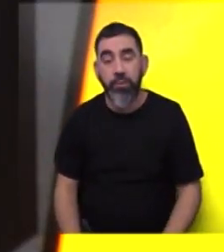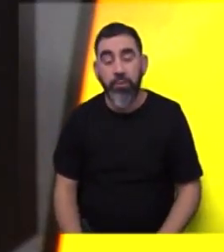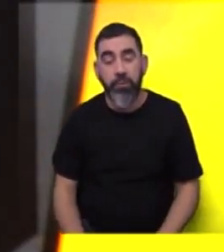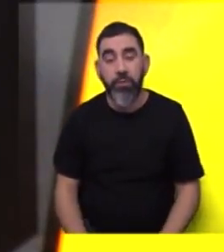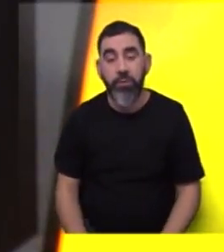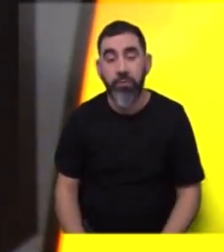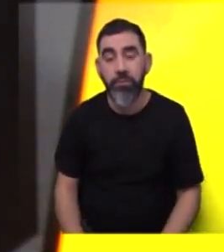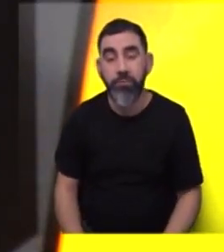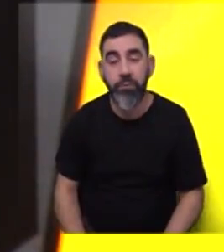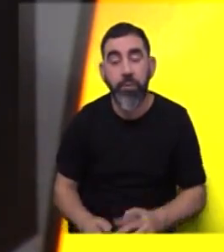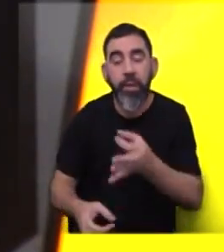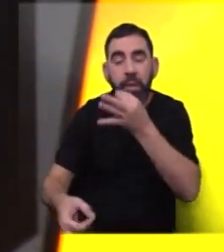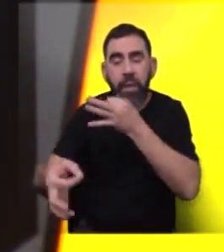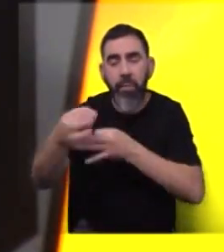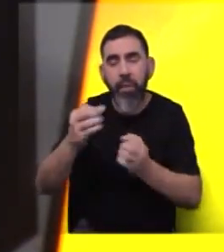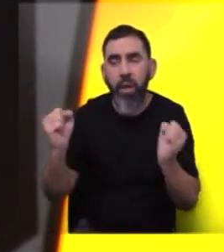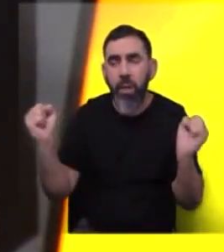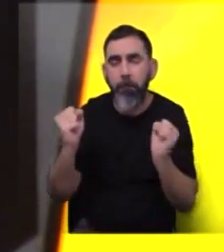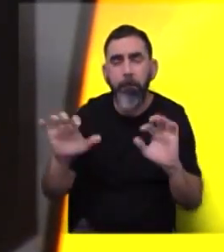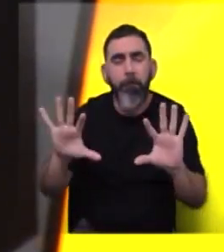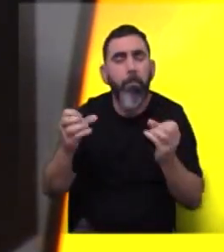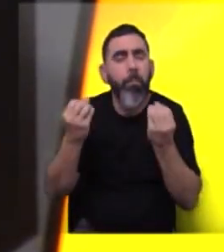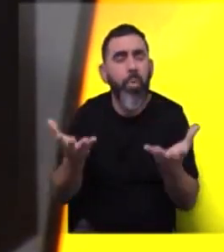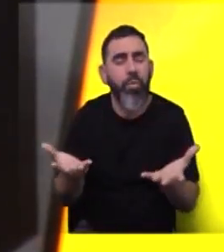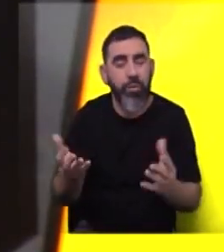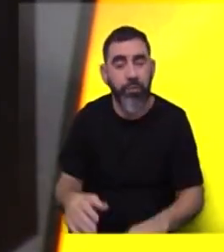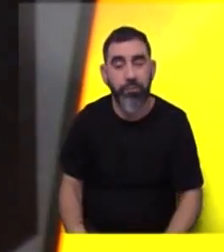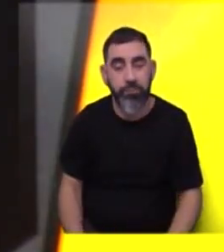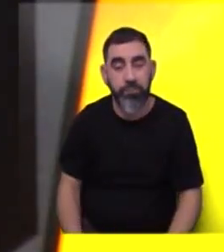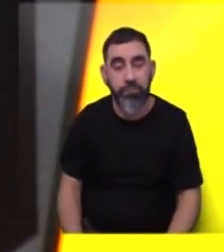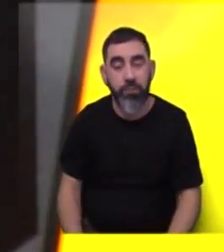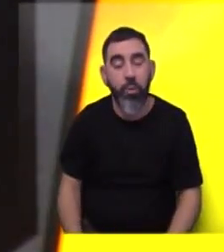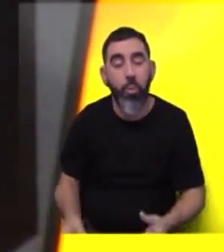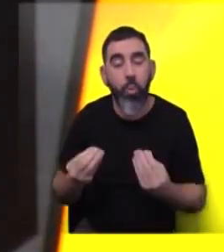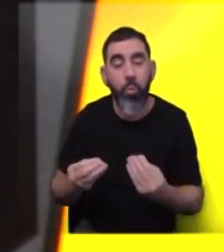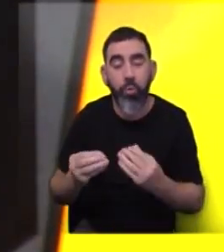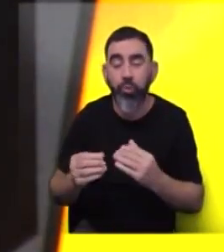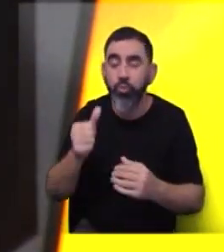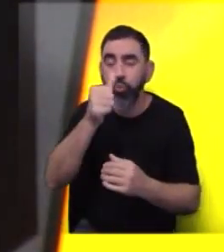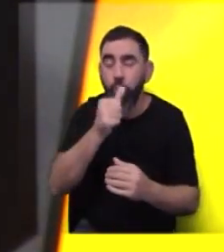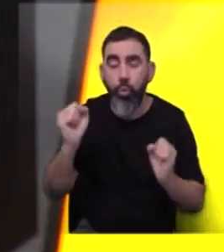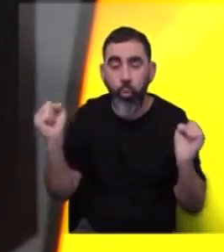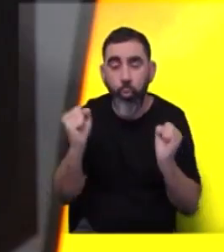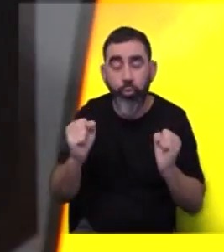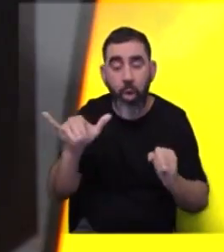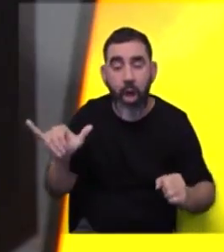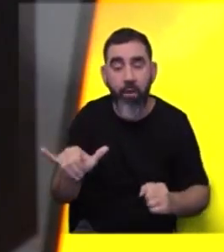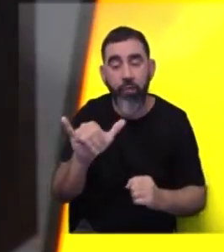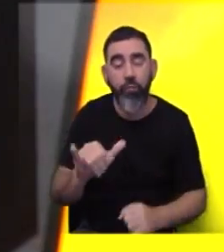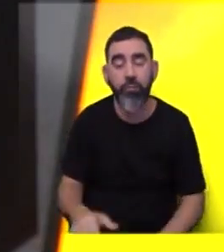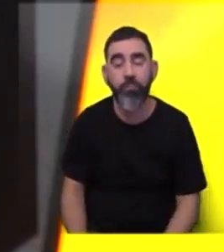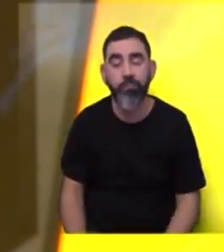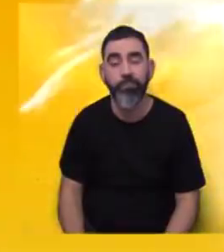¿no? ¿Qué pasa con esos miedos que hay detrás en estos momentos y también cómo podemos superarlo cuando estamos en el avión? Lo vemos. A